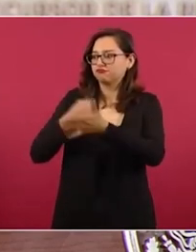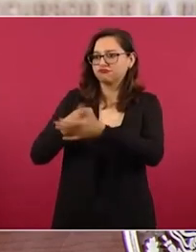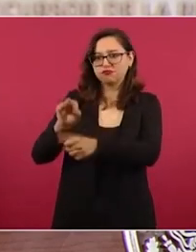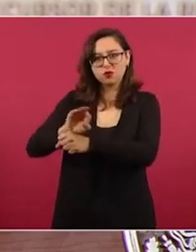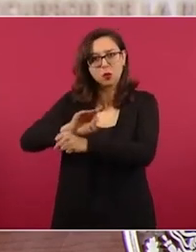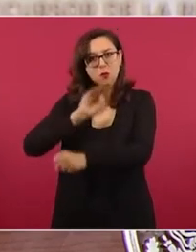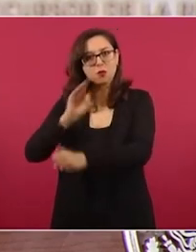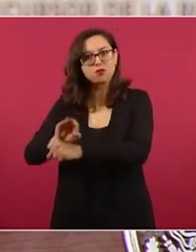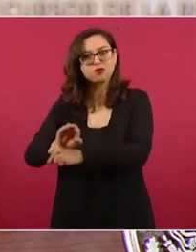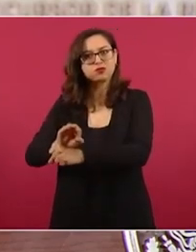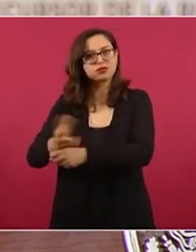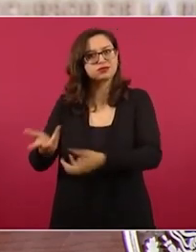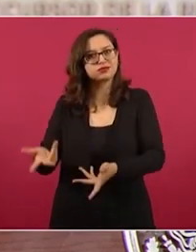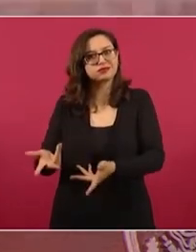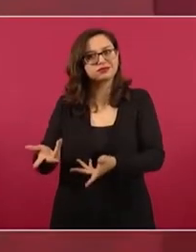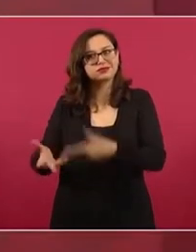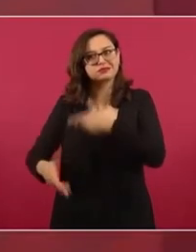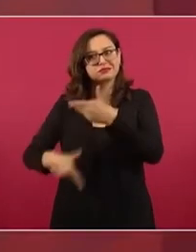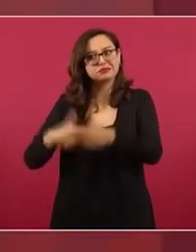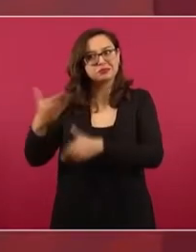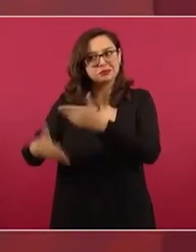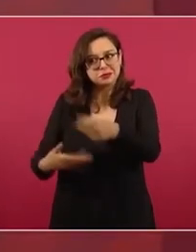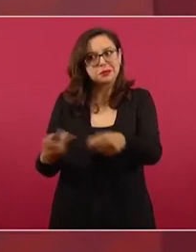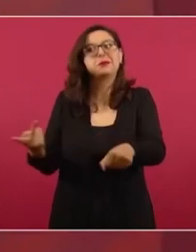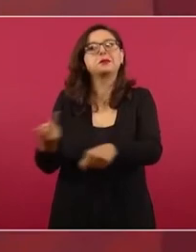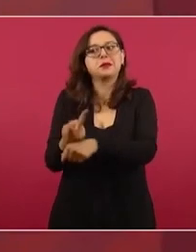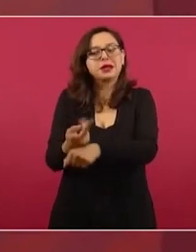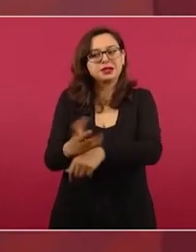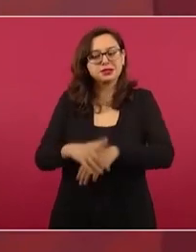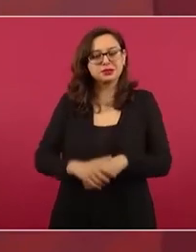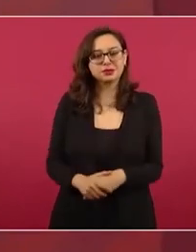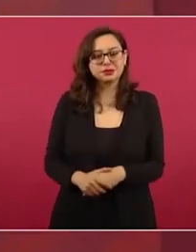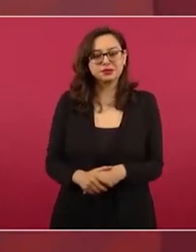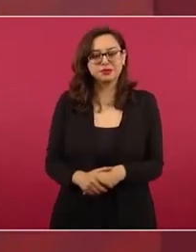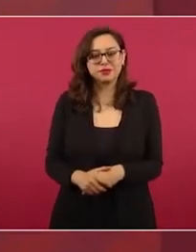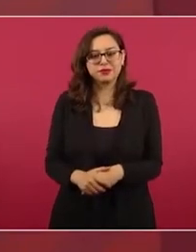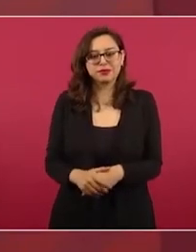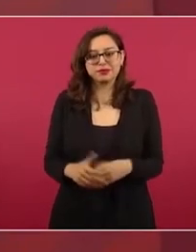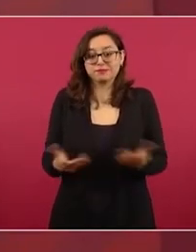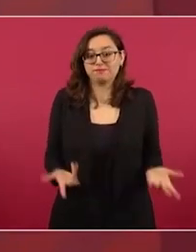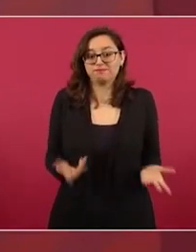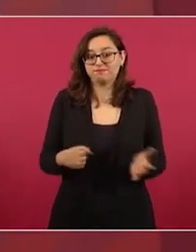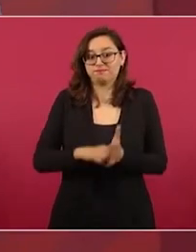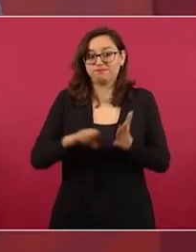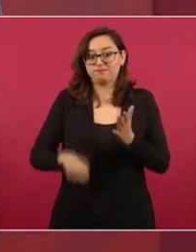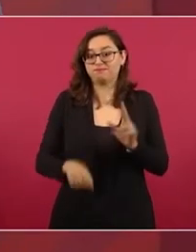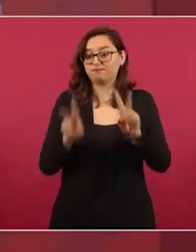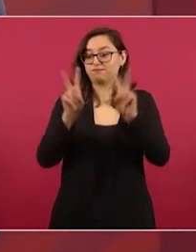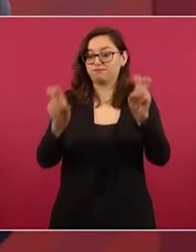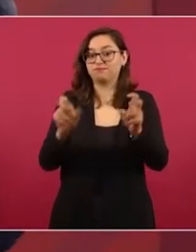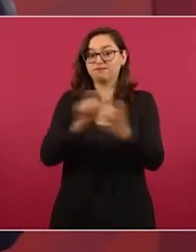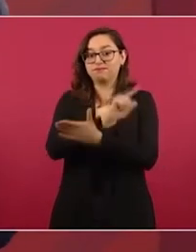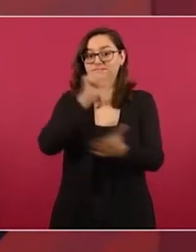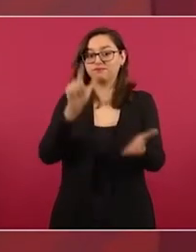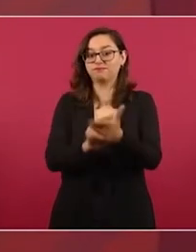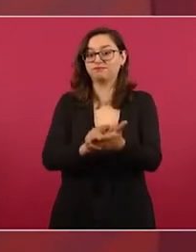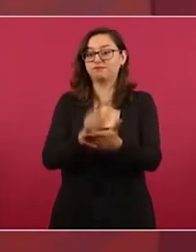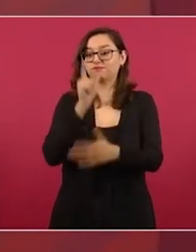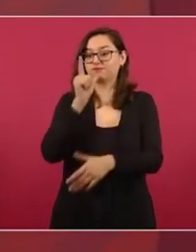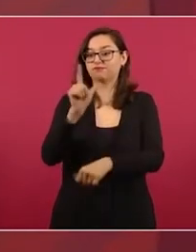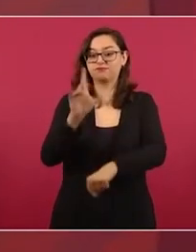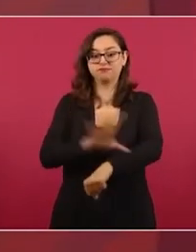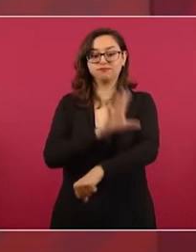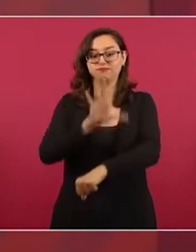se lleva a cabo la reforma, o se propone la reforma energética, y era votar